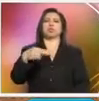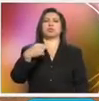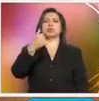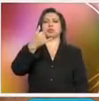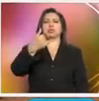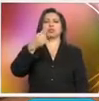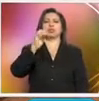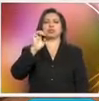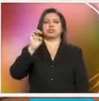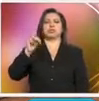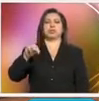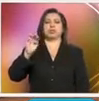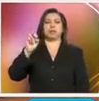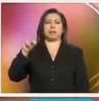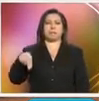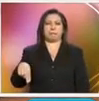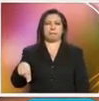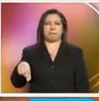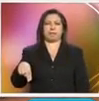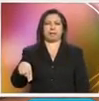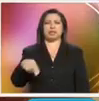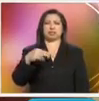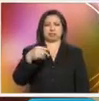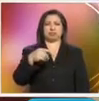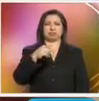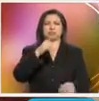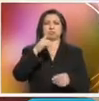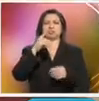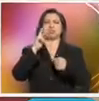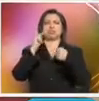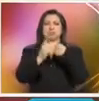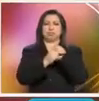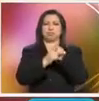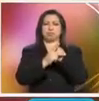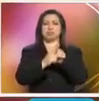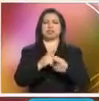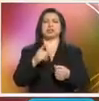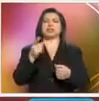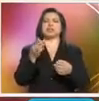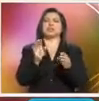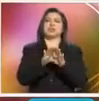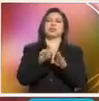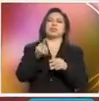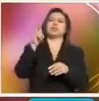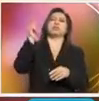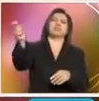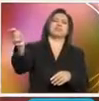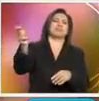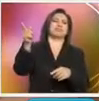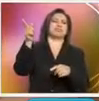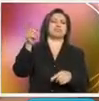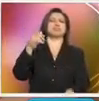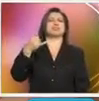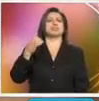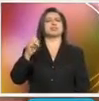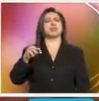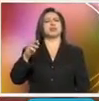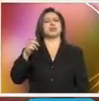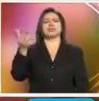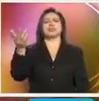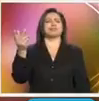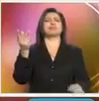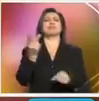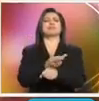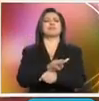documental de Yemen para saber qué está pasando en esa parte del mundo y luego tratar de compararlo con lo que está pasando en México.